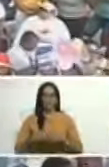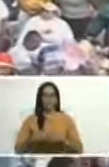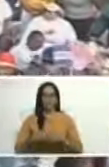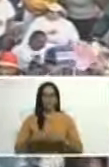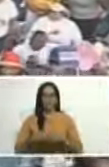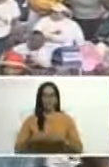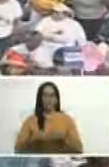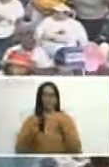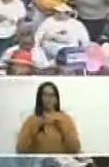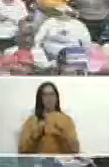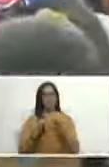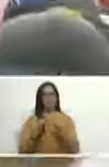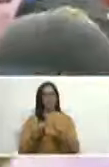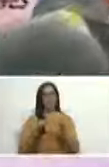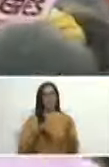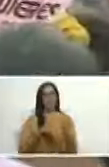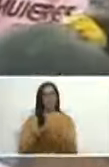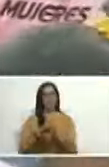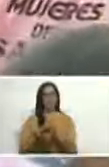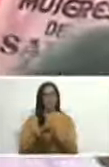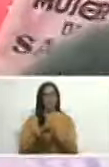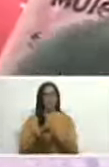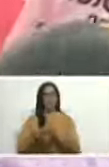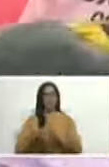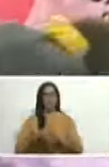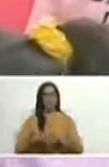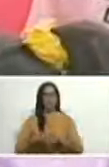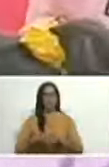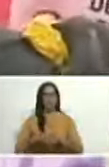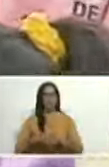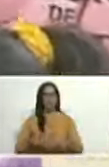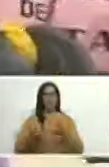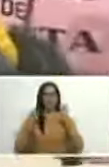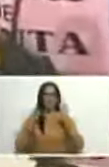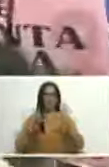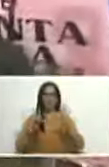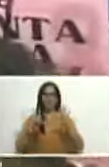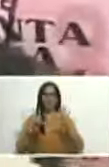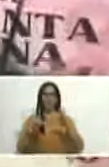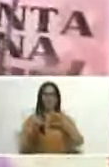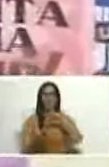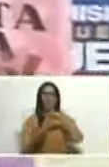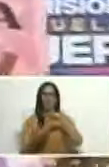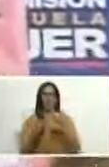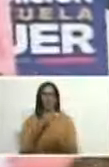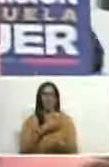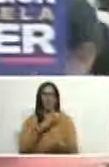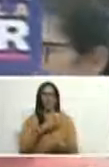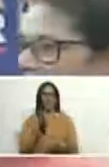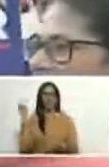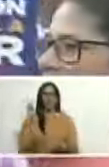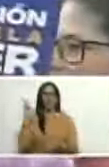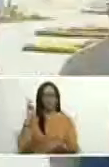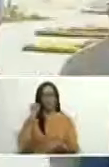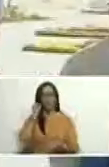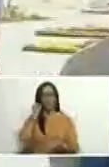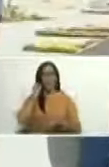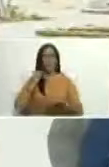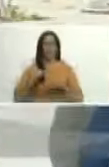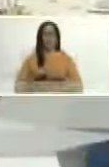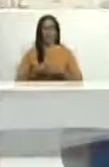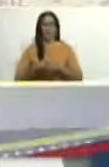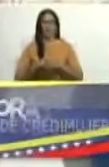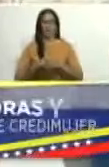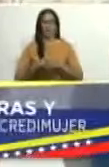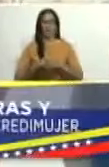que sigamos avanzando en los 7 vértices de la gran misión Venezuela Mujer. Yo me